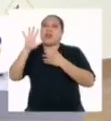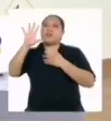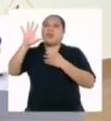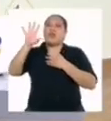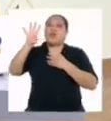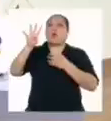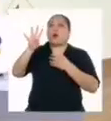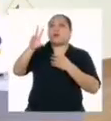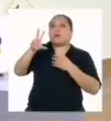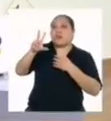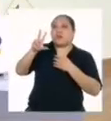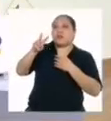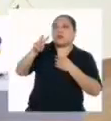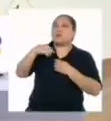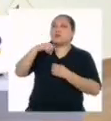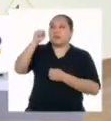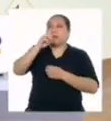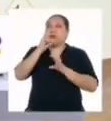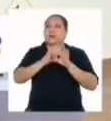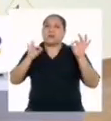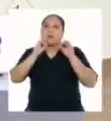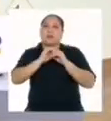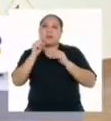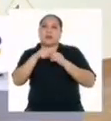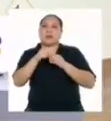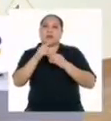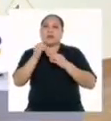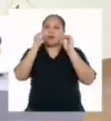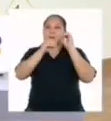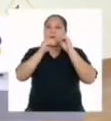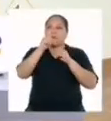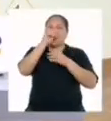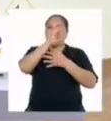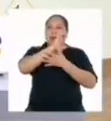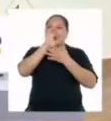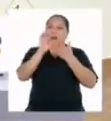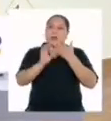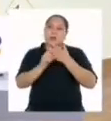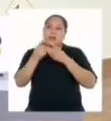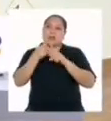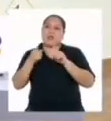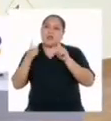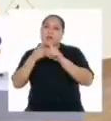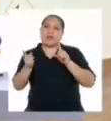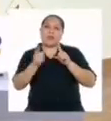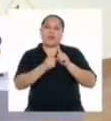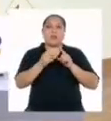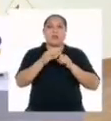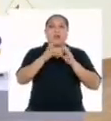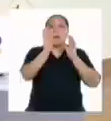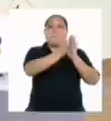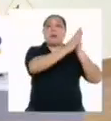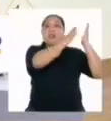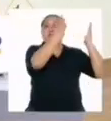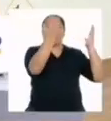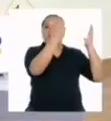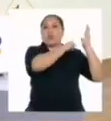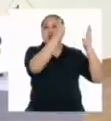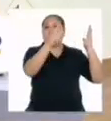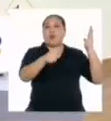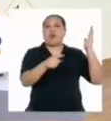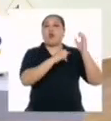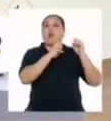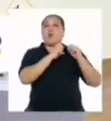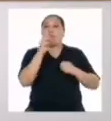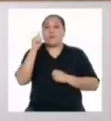De hecho, es importante mantenerlo actualizado. Creo que esa es una característica que lo diferencia en parte del periódico mural,